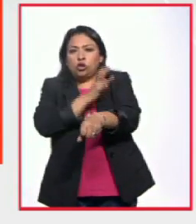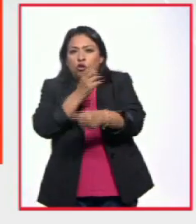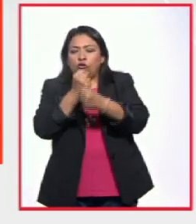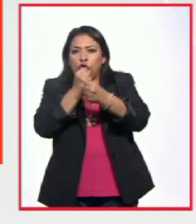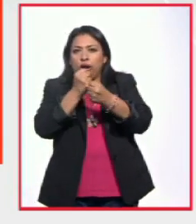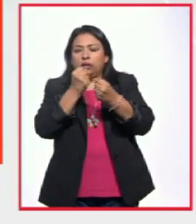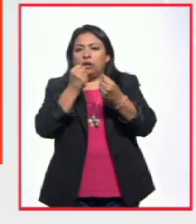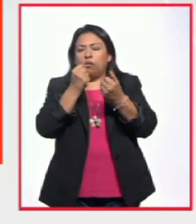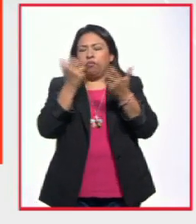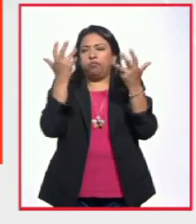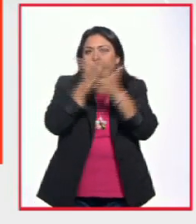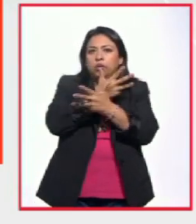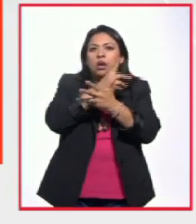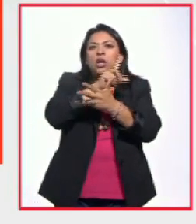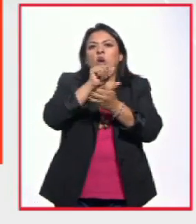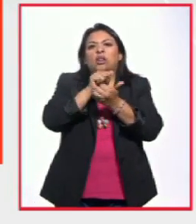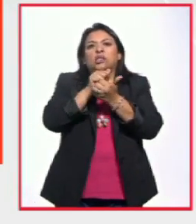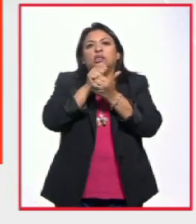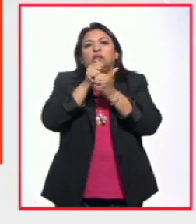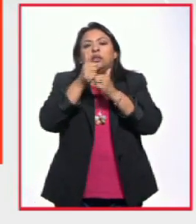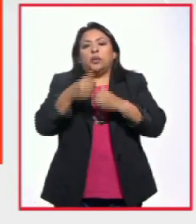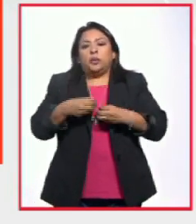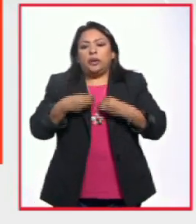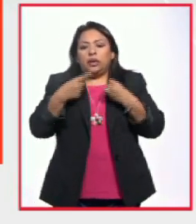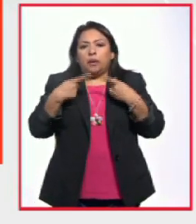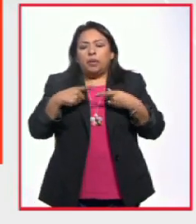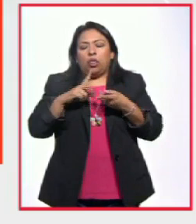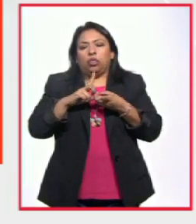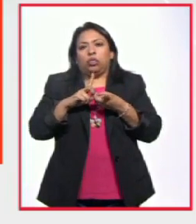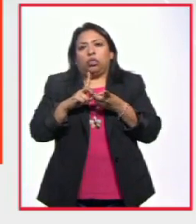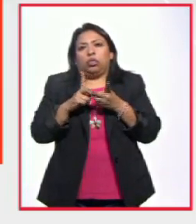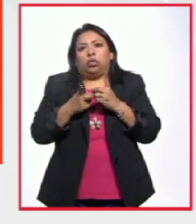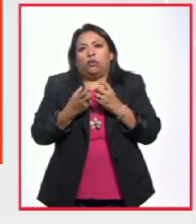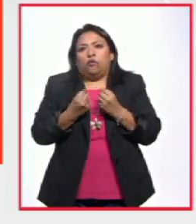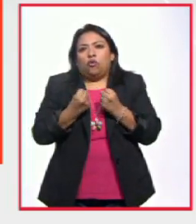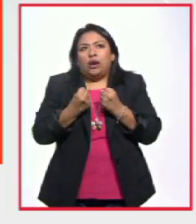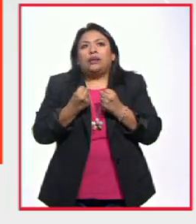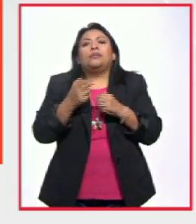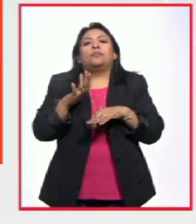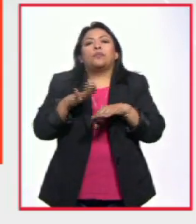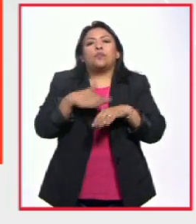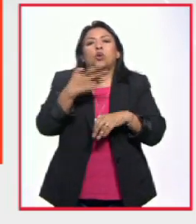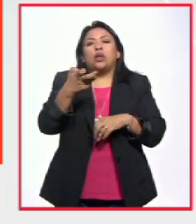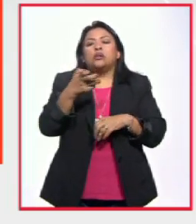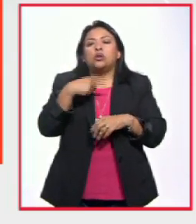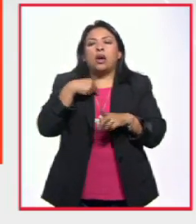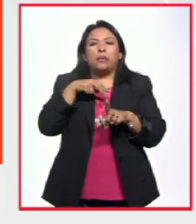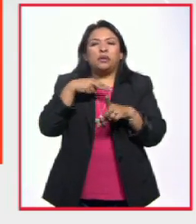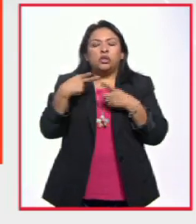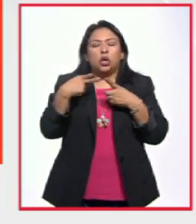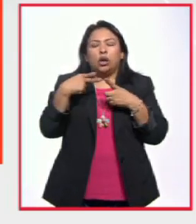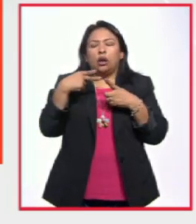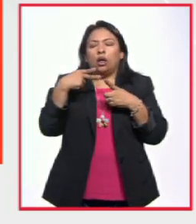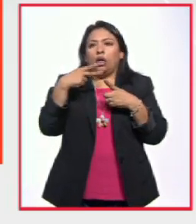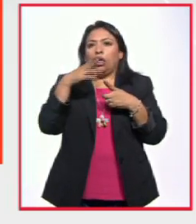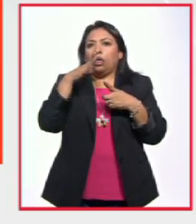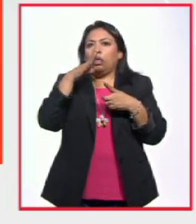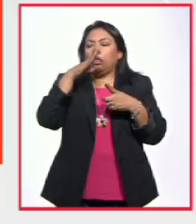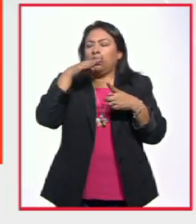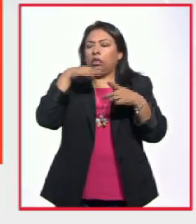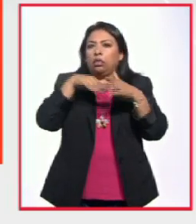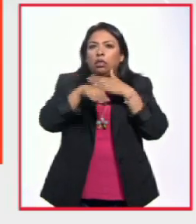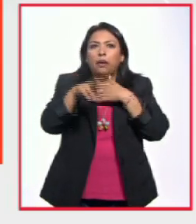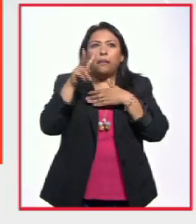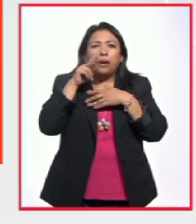en un deterioro de la vida anímica del sujeto, y esto lo lleva automáticamente a una visión de túnel. La visión de túnel es